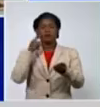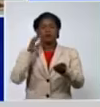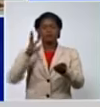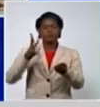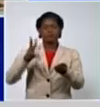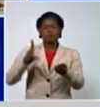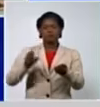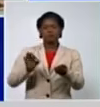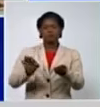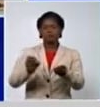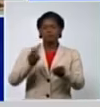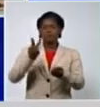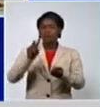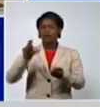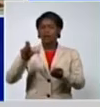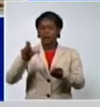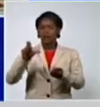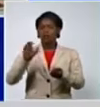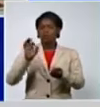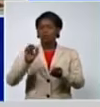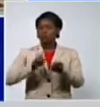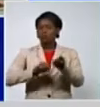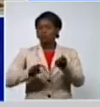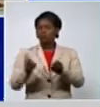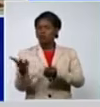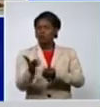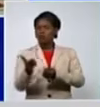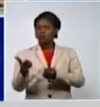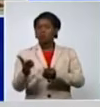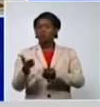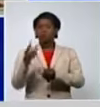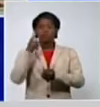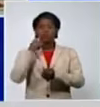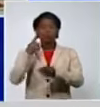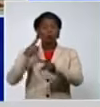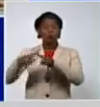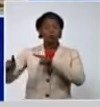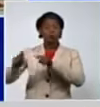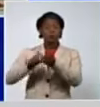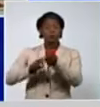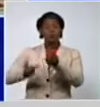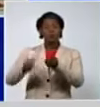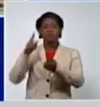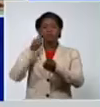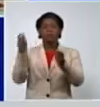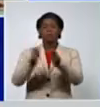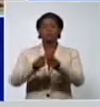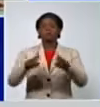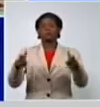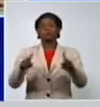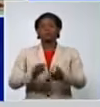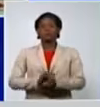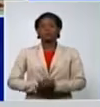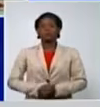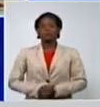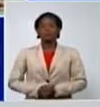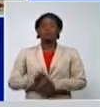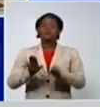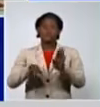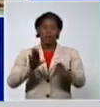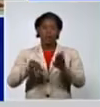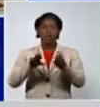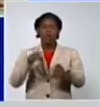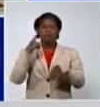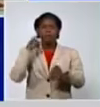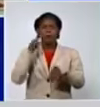y Villa Clara. El resto aumenta la tasa. A veces en pequeñas